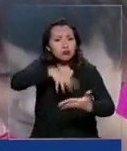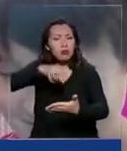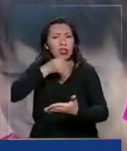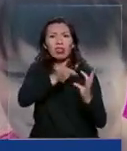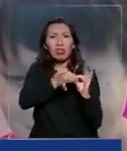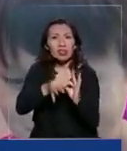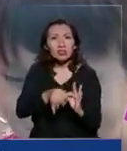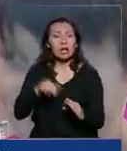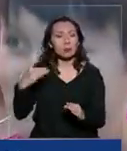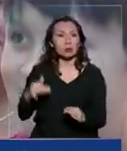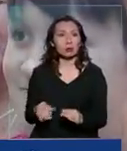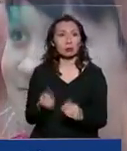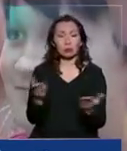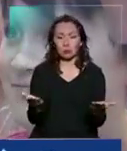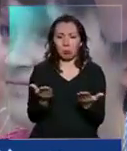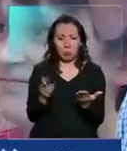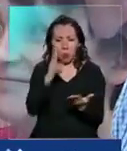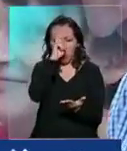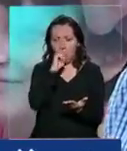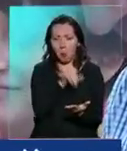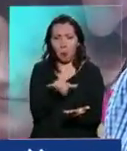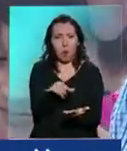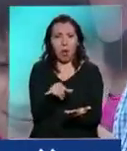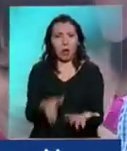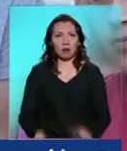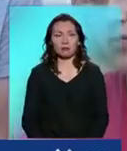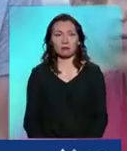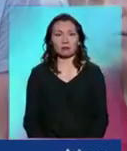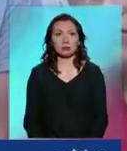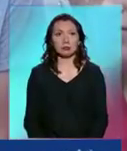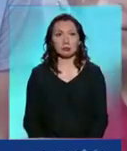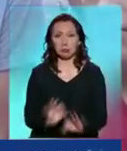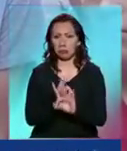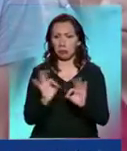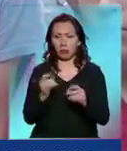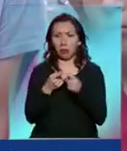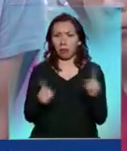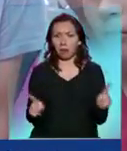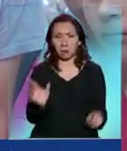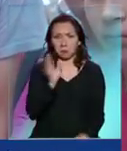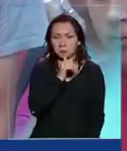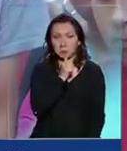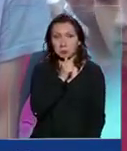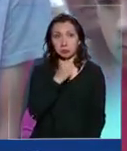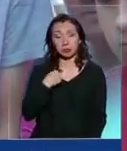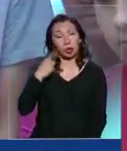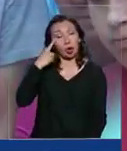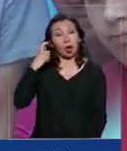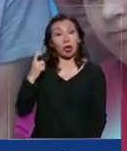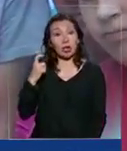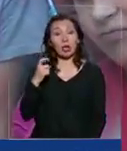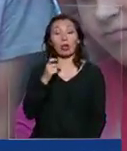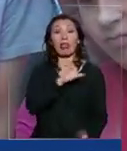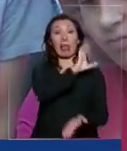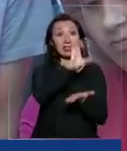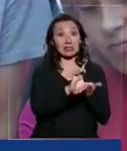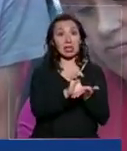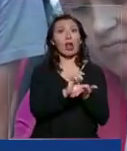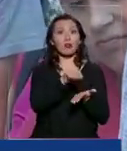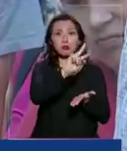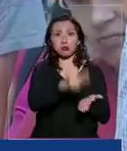en tema de estudios son iguales. No, ninguna, ninguna. De hecho, incluso creo que el del Estado tiene